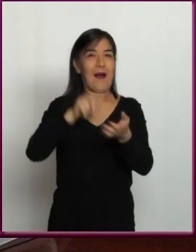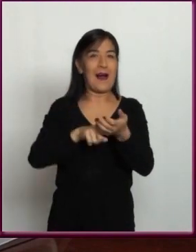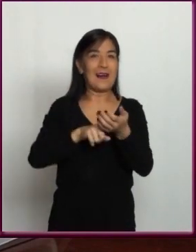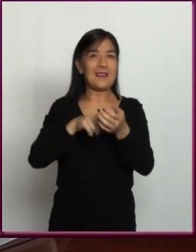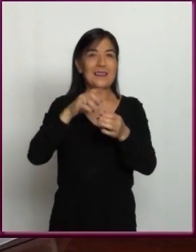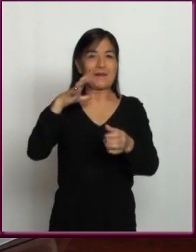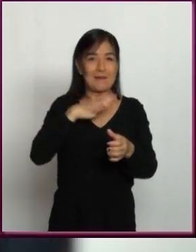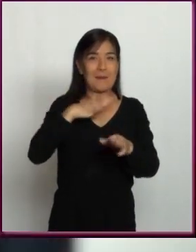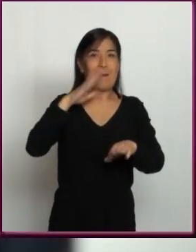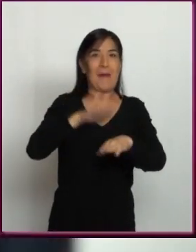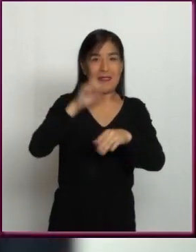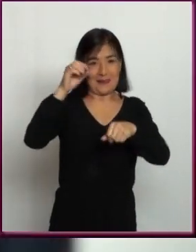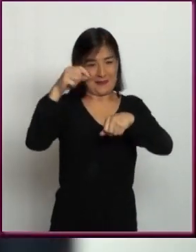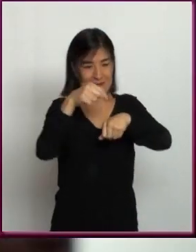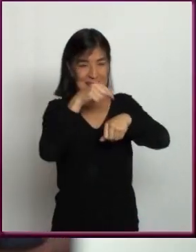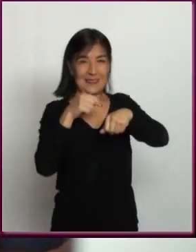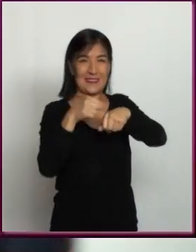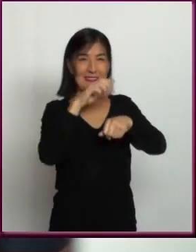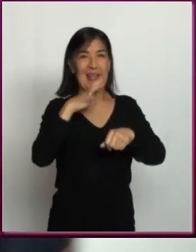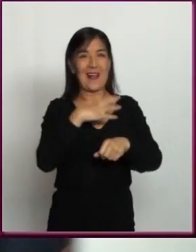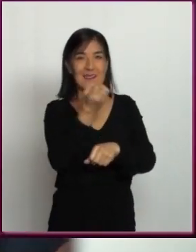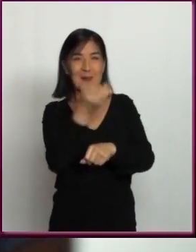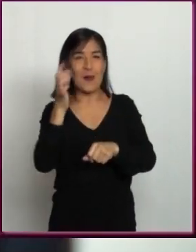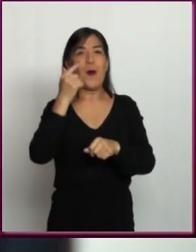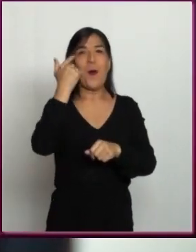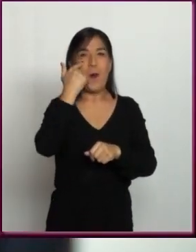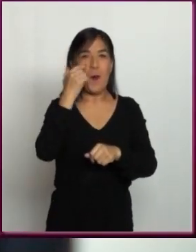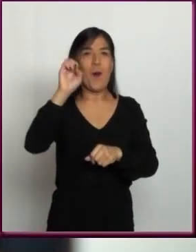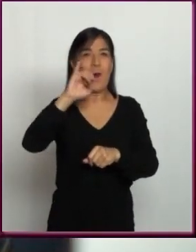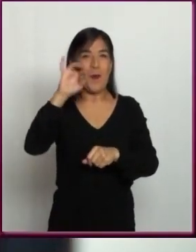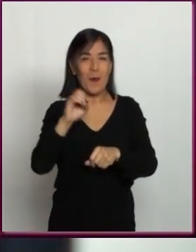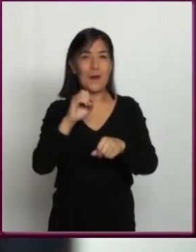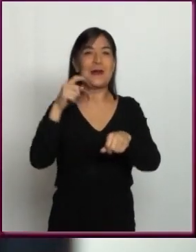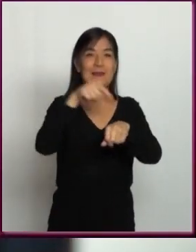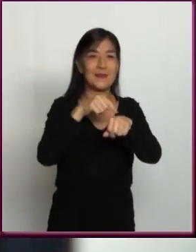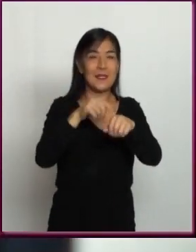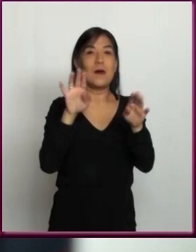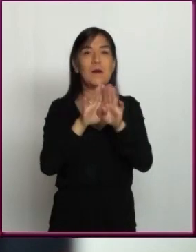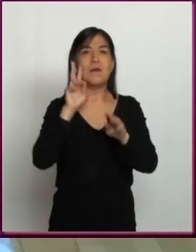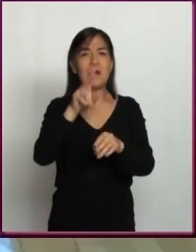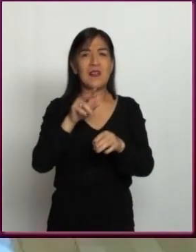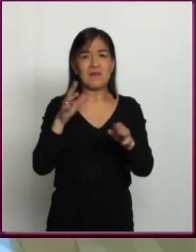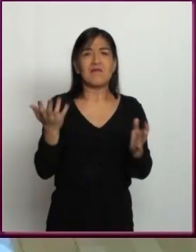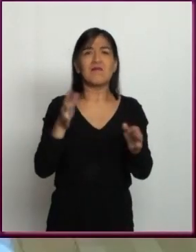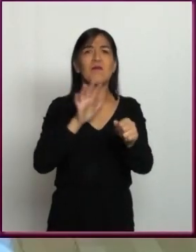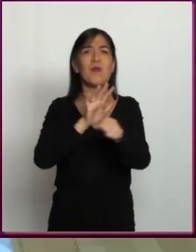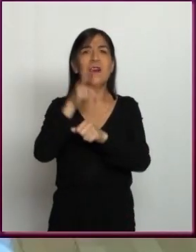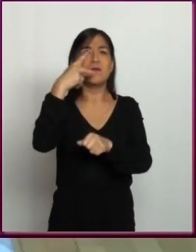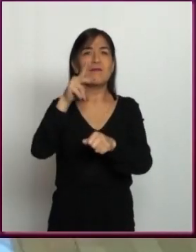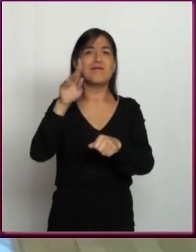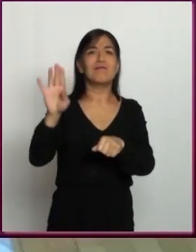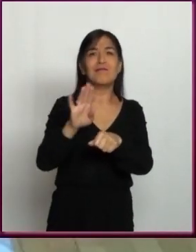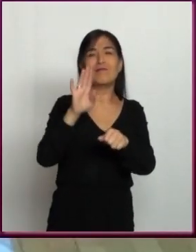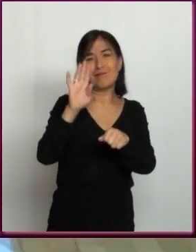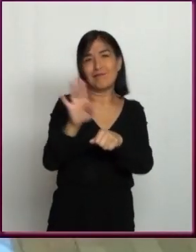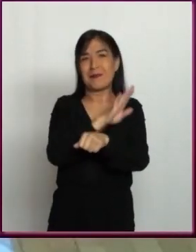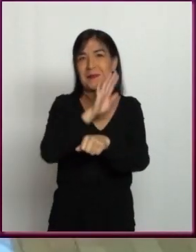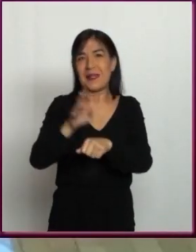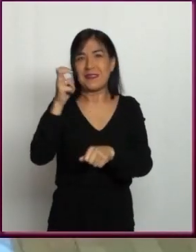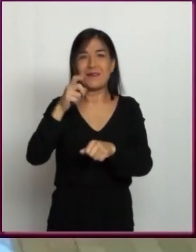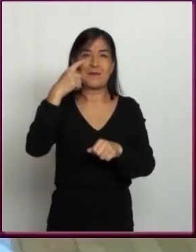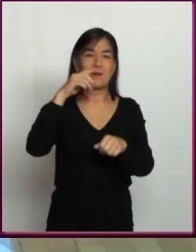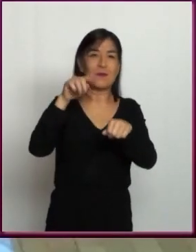varios ojos, ¿no? ¿Cuál es la ventaja de que los insectos tengan varios ojos? Fíjate que los ojos de los